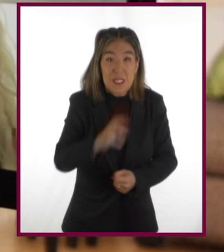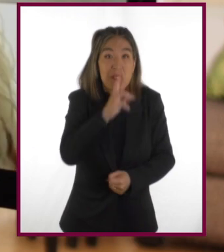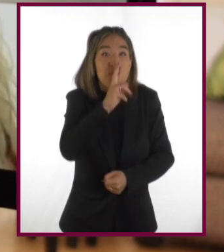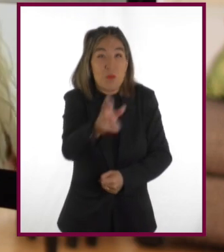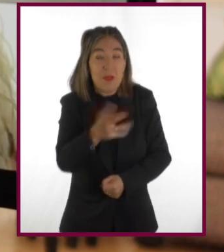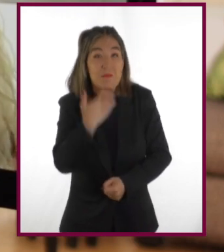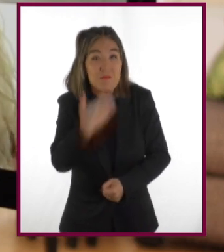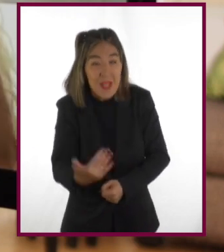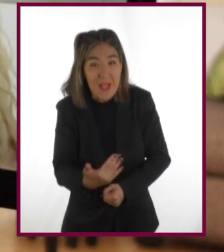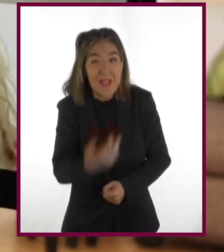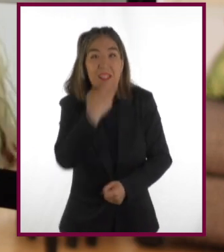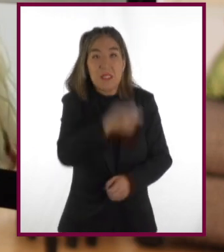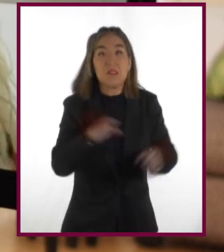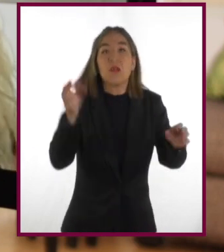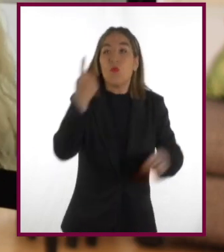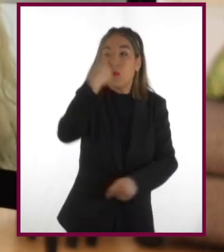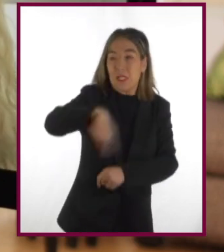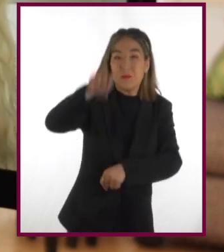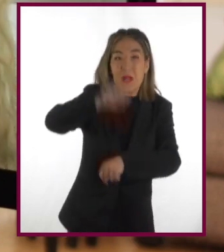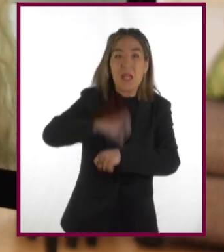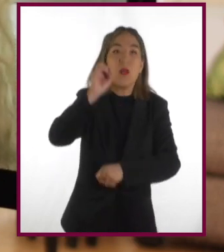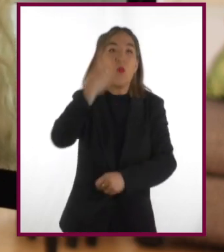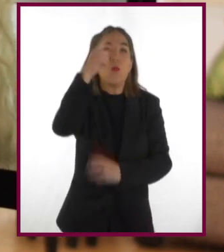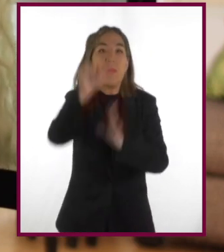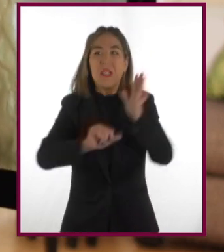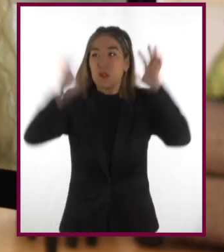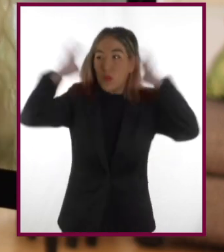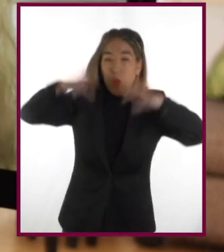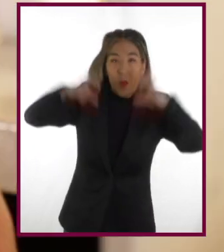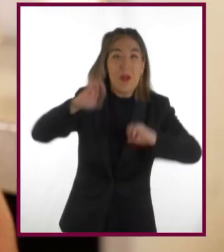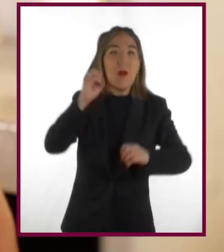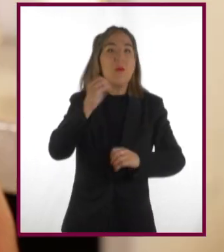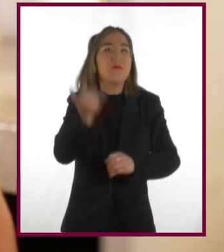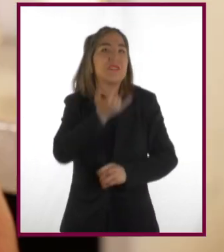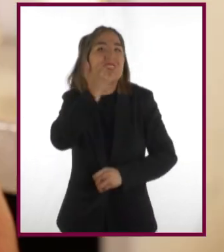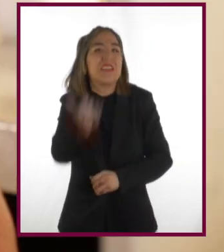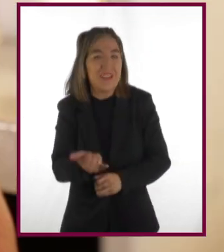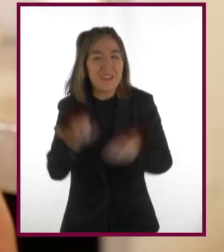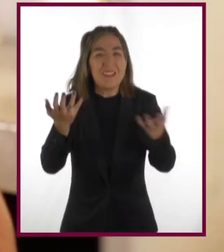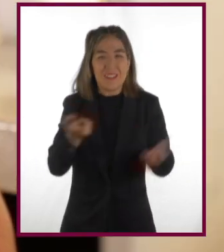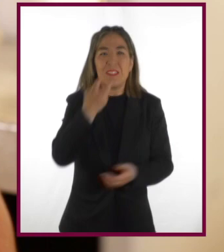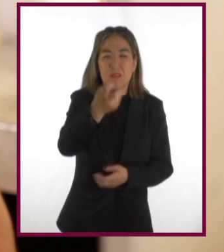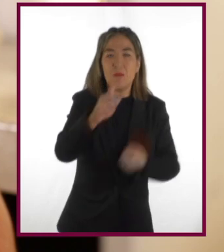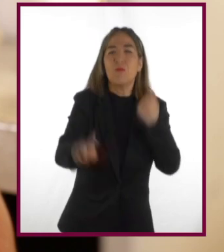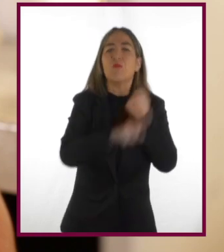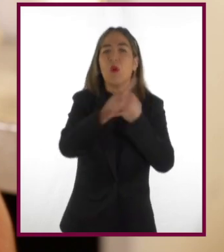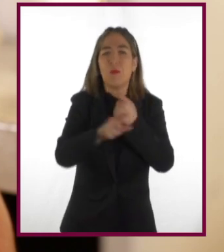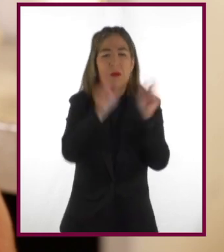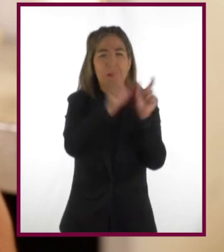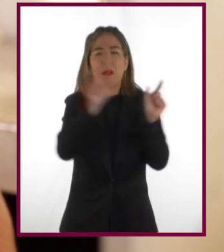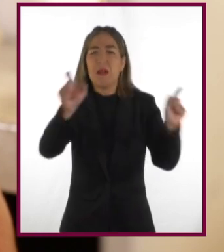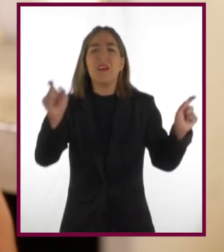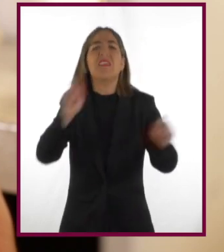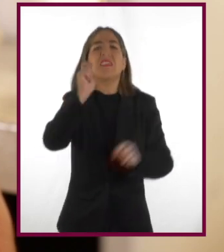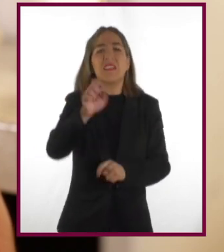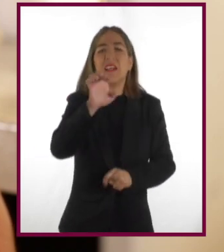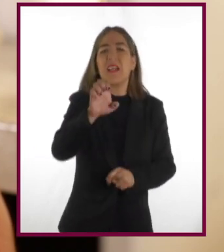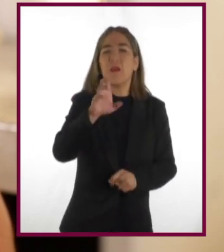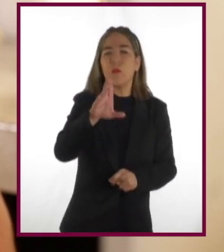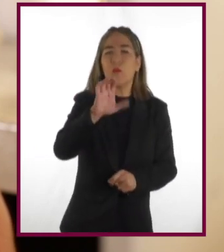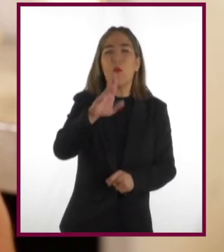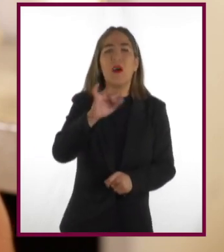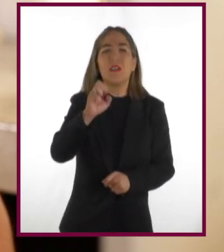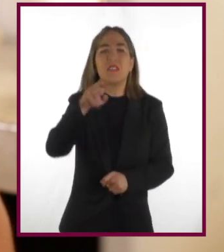una respuesta estable en una semana o en un mes. Luego, el problema de las ecuaciones de Navier-Stokes es que